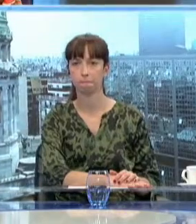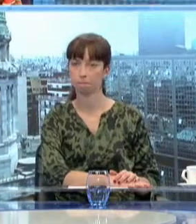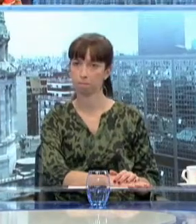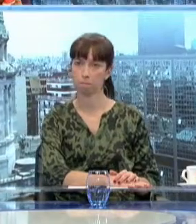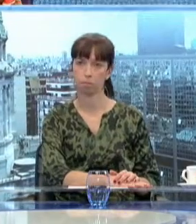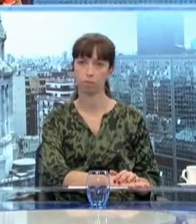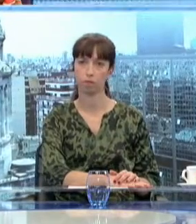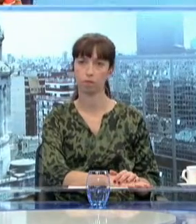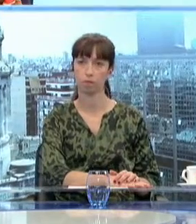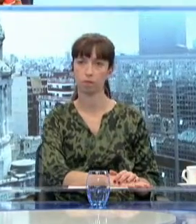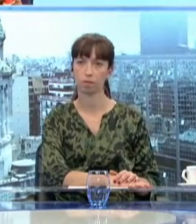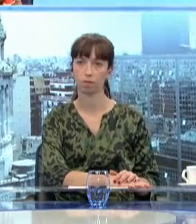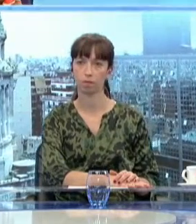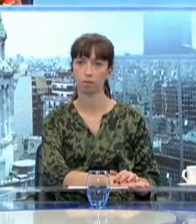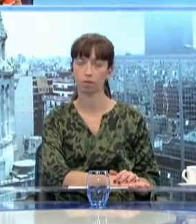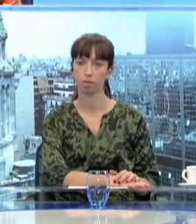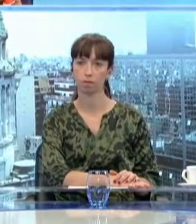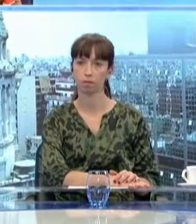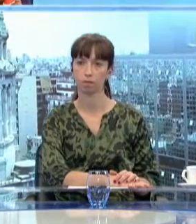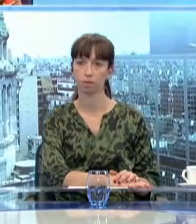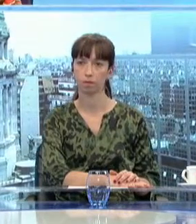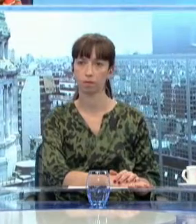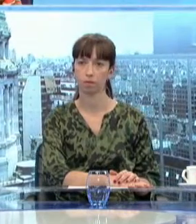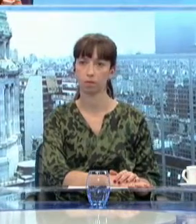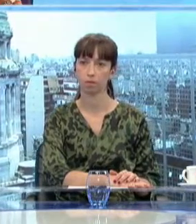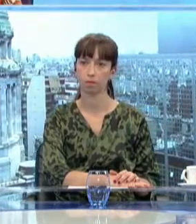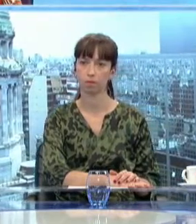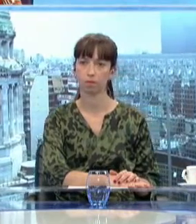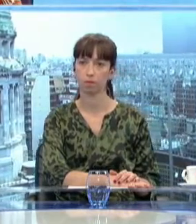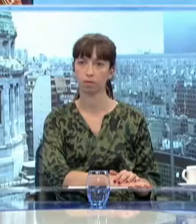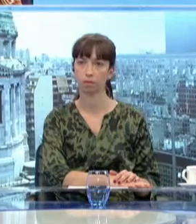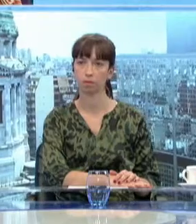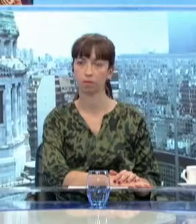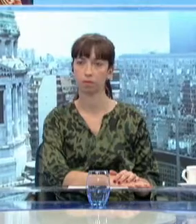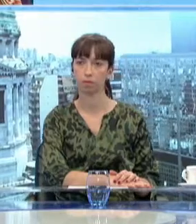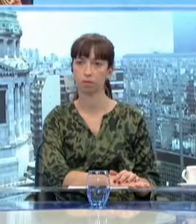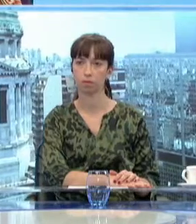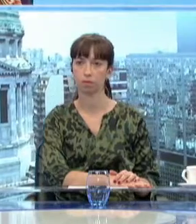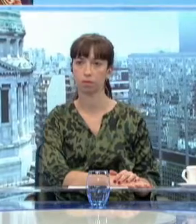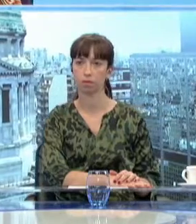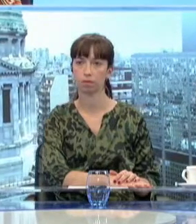más general y menos